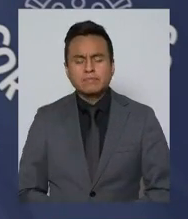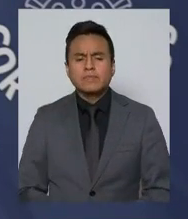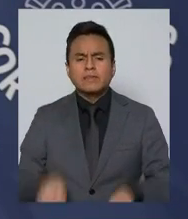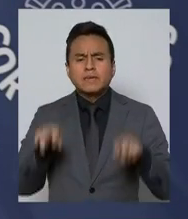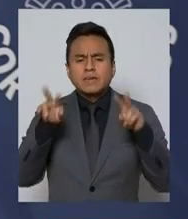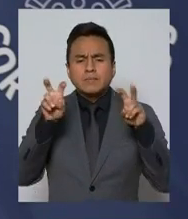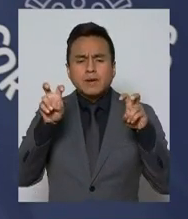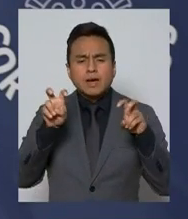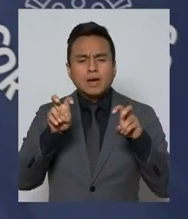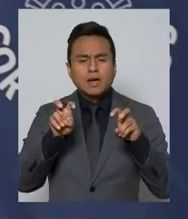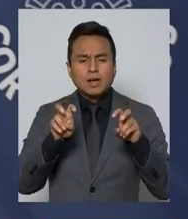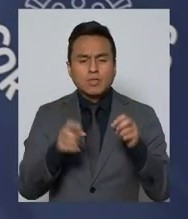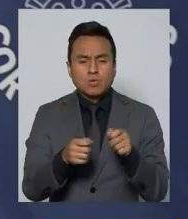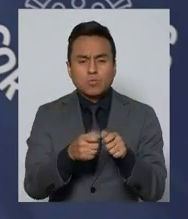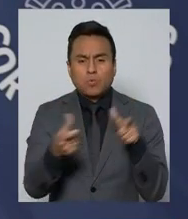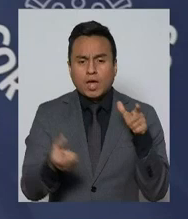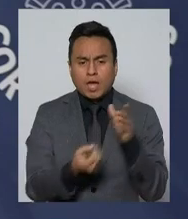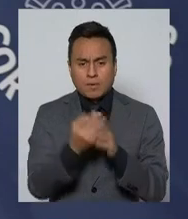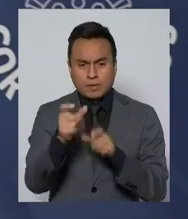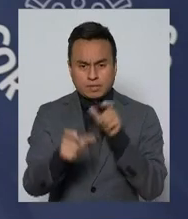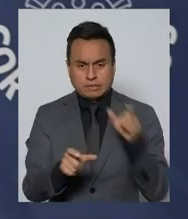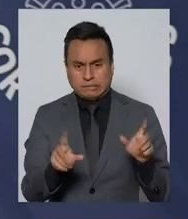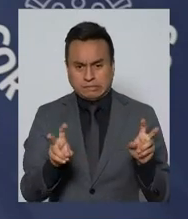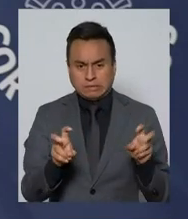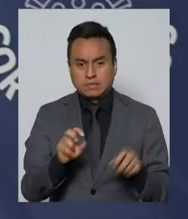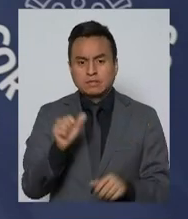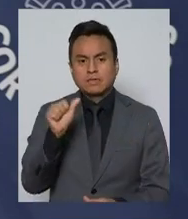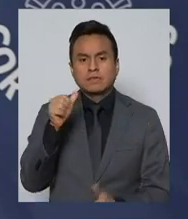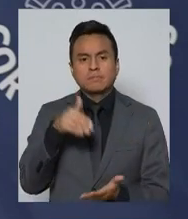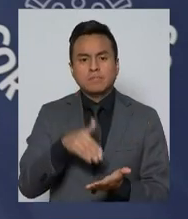Respecto a casos nuevos, tenemos